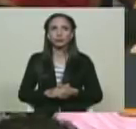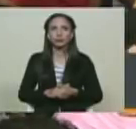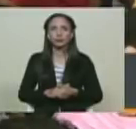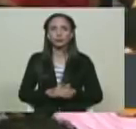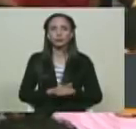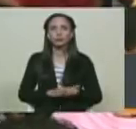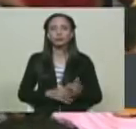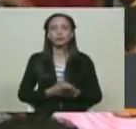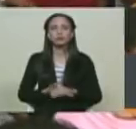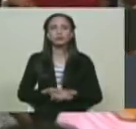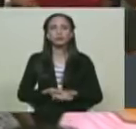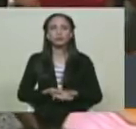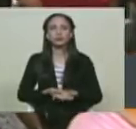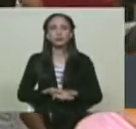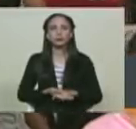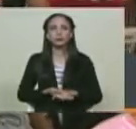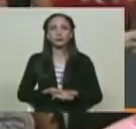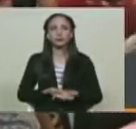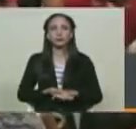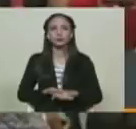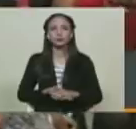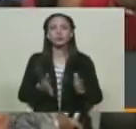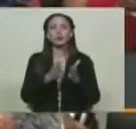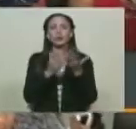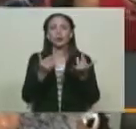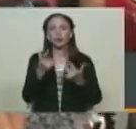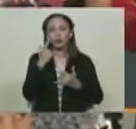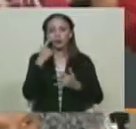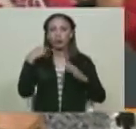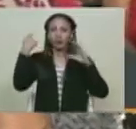¿Otro más? Vamos a hacerlo, vamos a pasarlo ya.